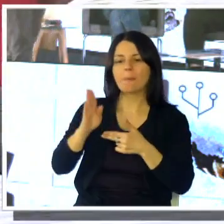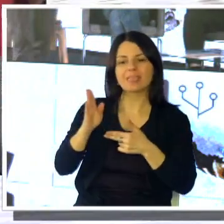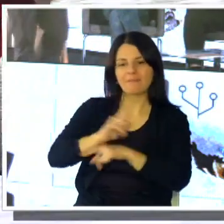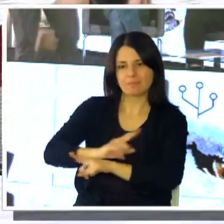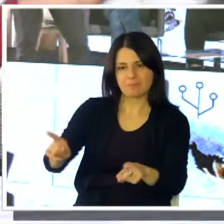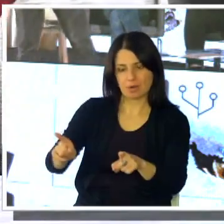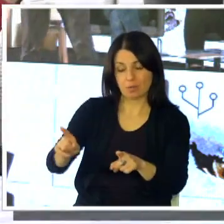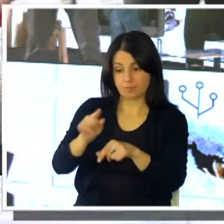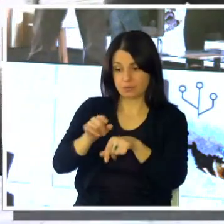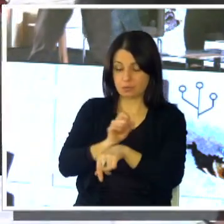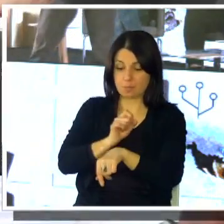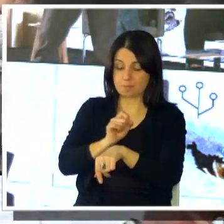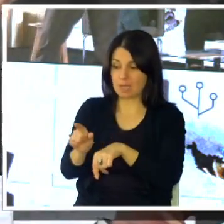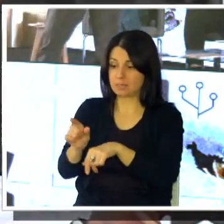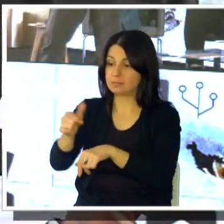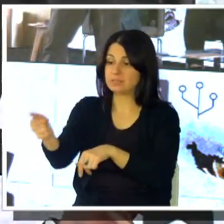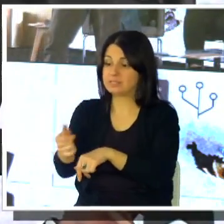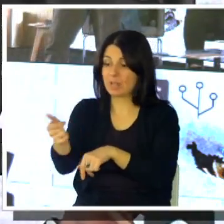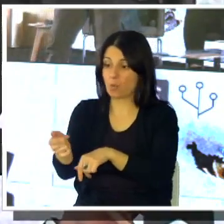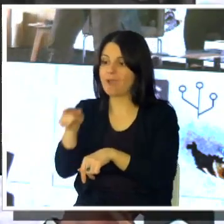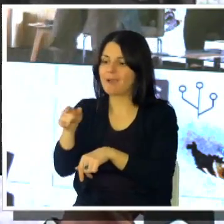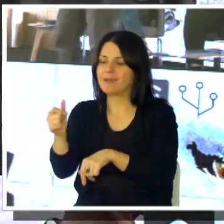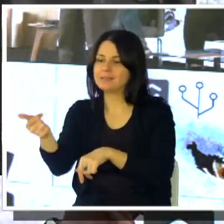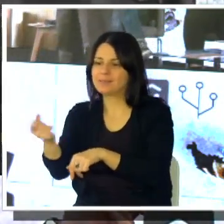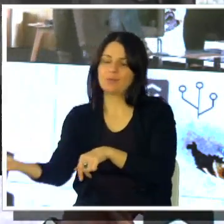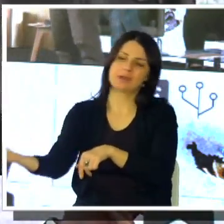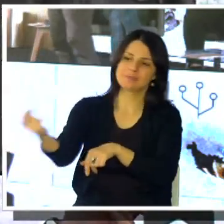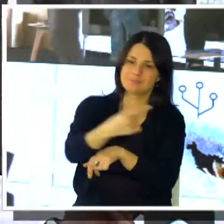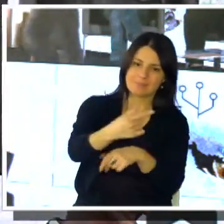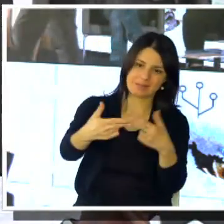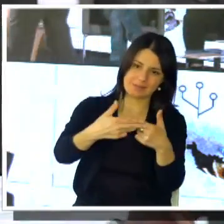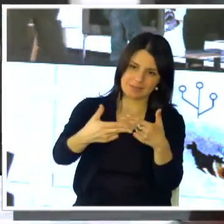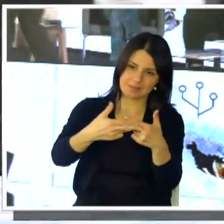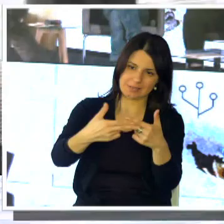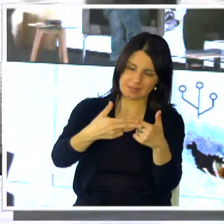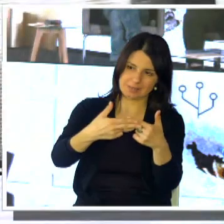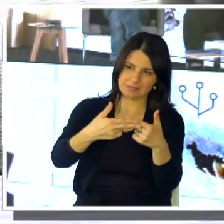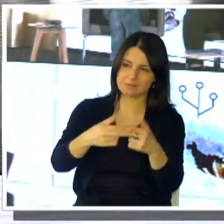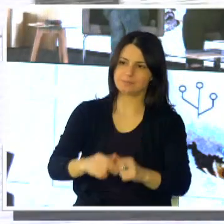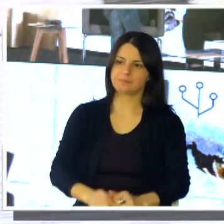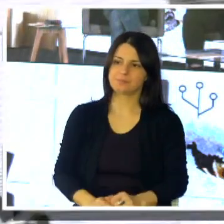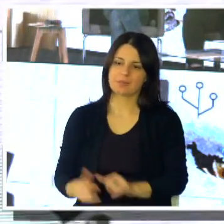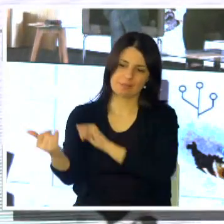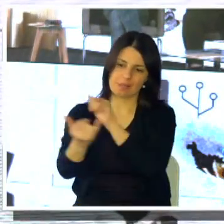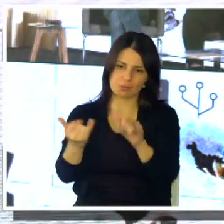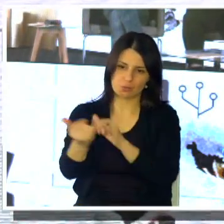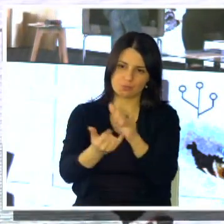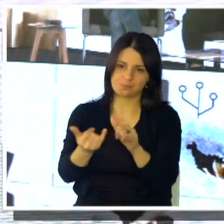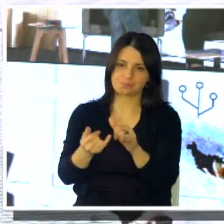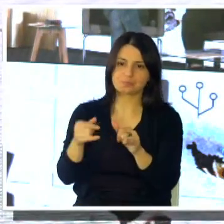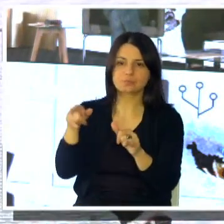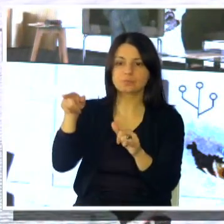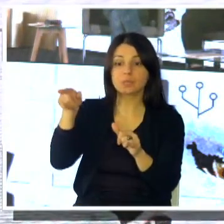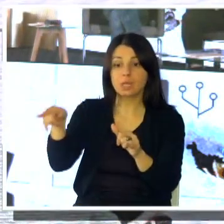que utiliza un dispositivo, un celular concretamente, y el celular es quien envía los datos. Esto